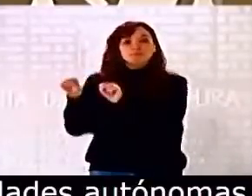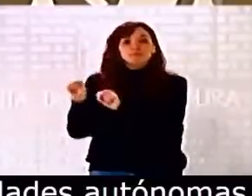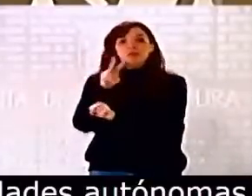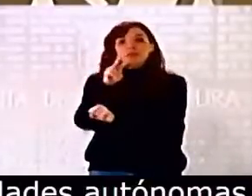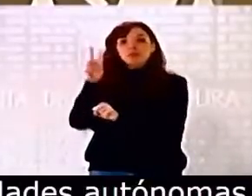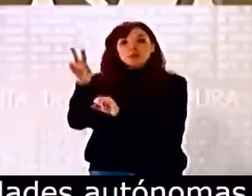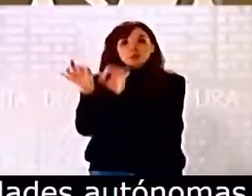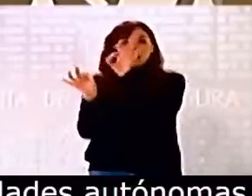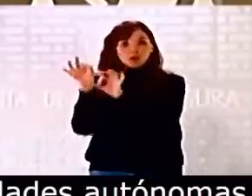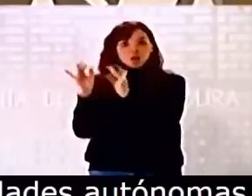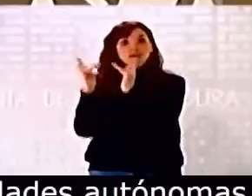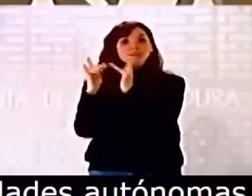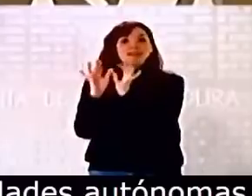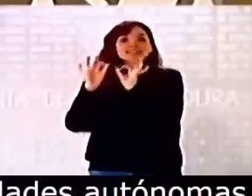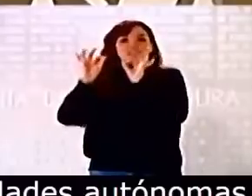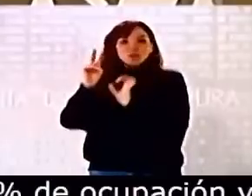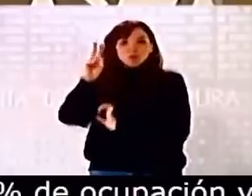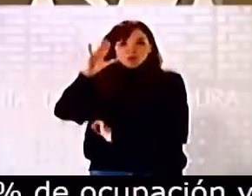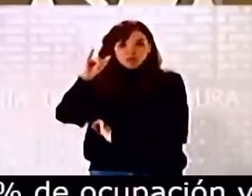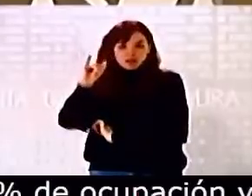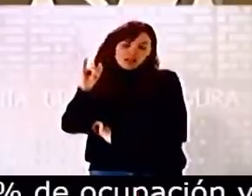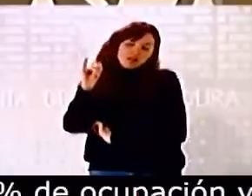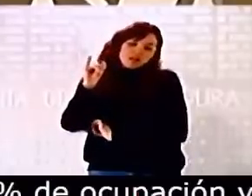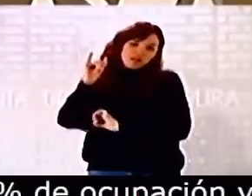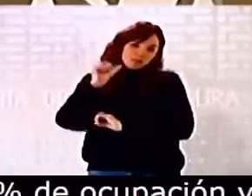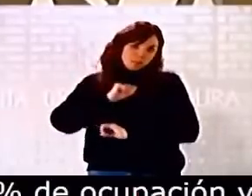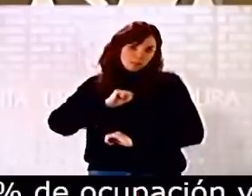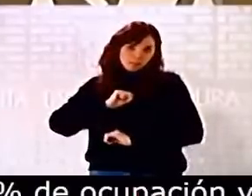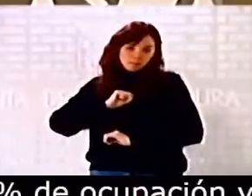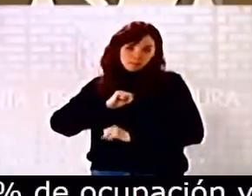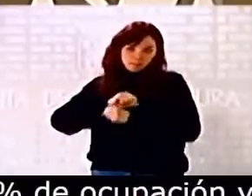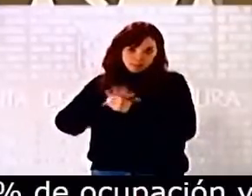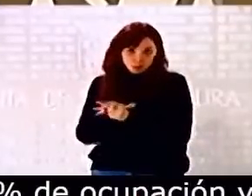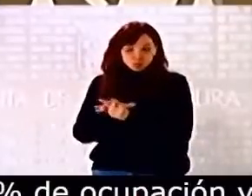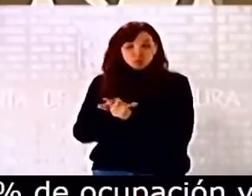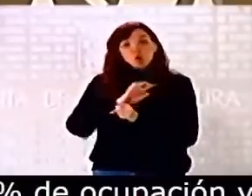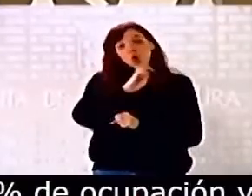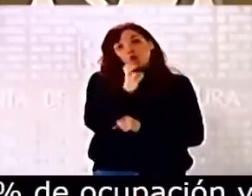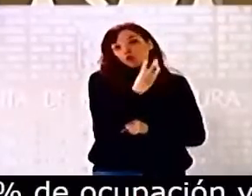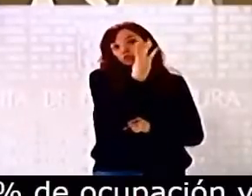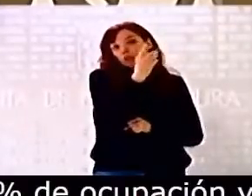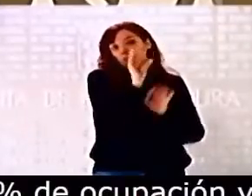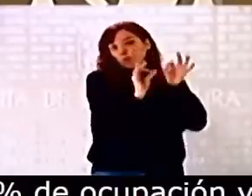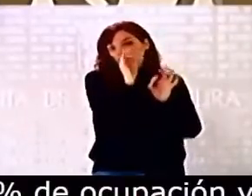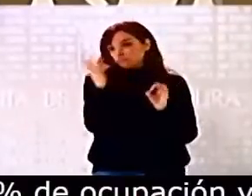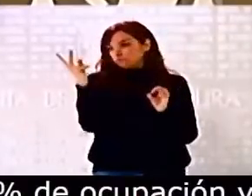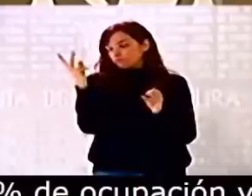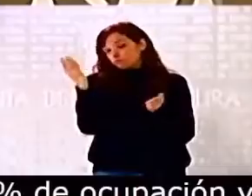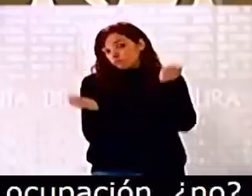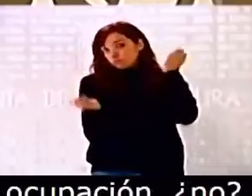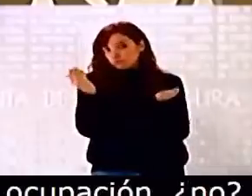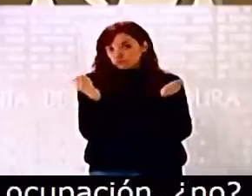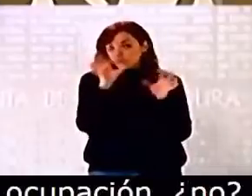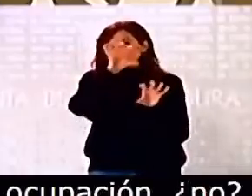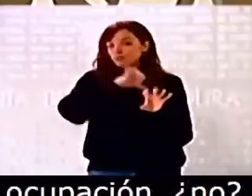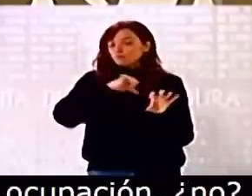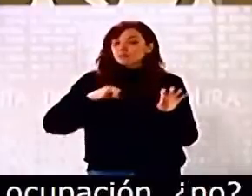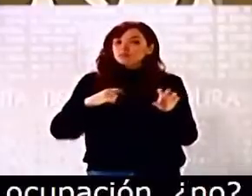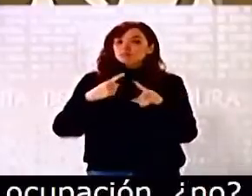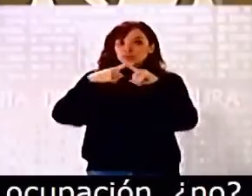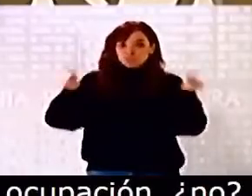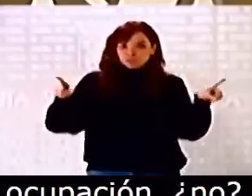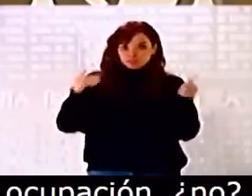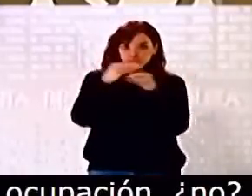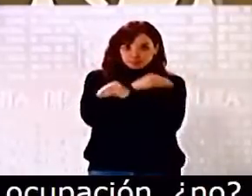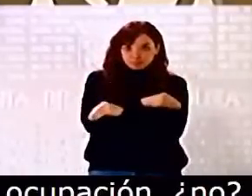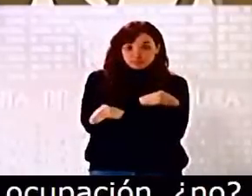otras comunidades autónomas que están a un 3% de ocupación, ¿no? Con lo cual hay mucha variabilidad, pero con las cifras de